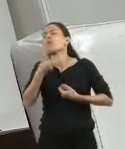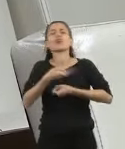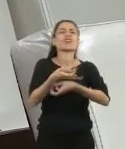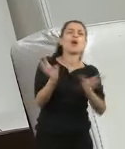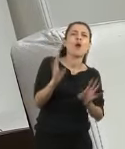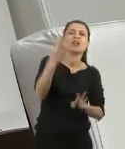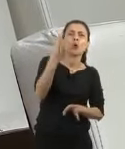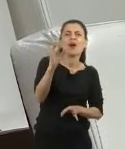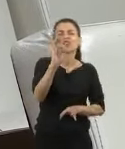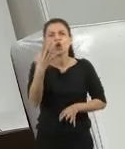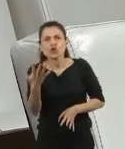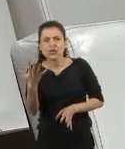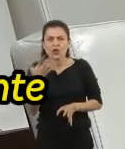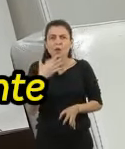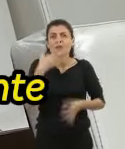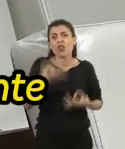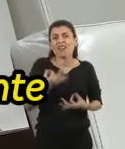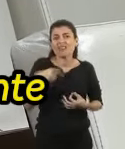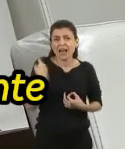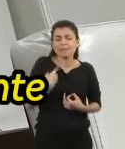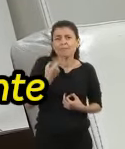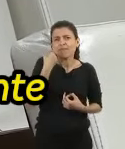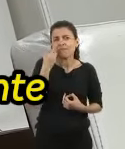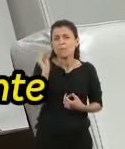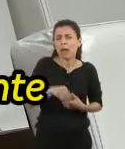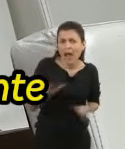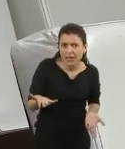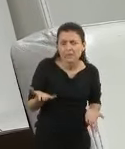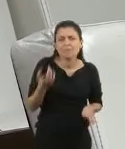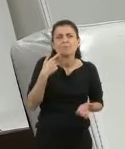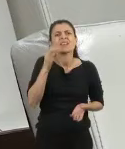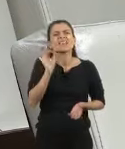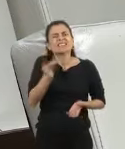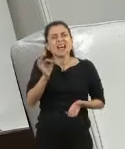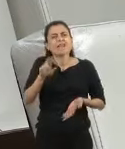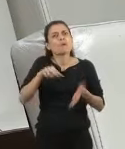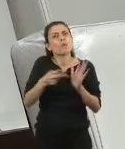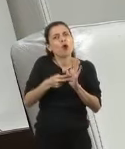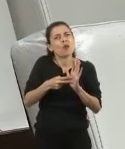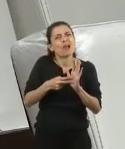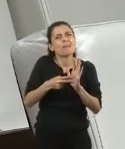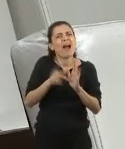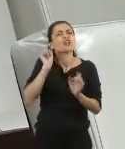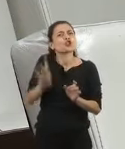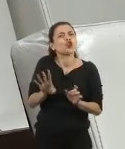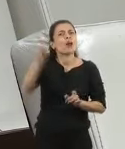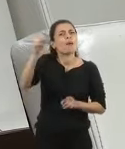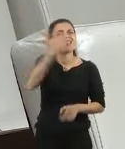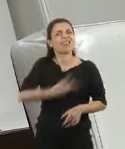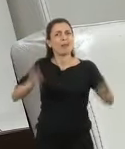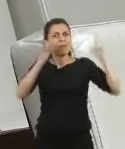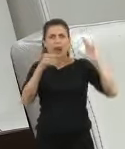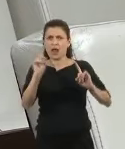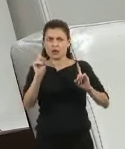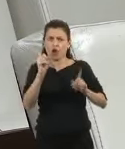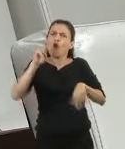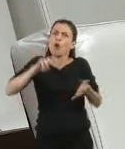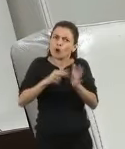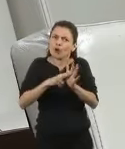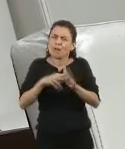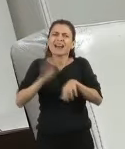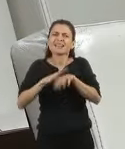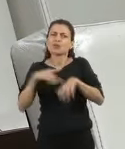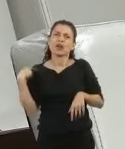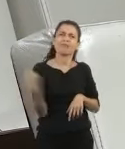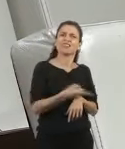que que haya cuatro o cinco perros ya no es un problema del presidente Sino de todos los argentinos Porque si el presidente dig tiene